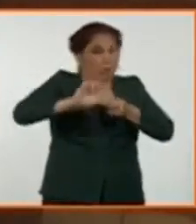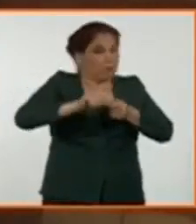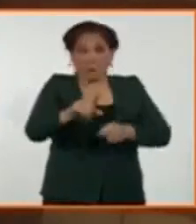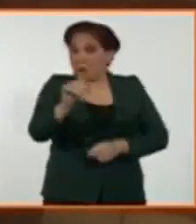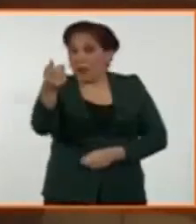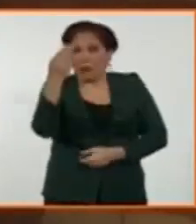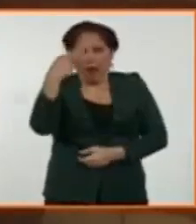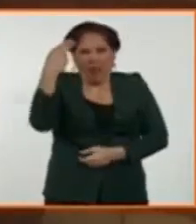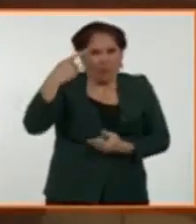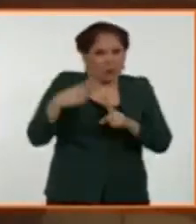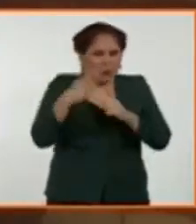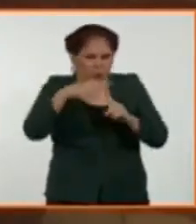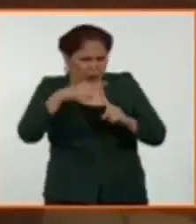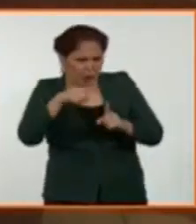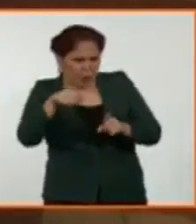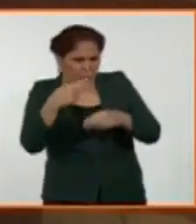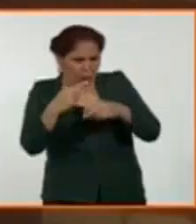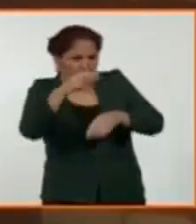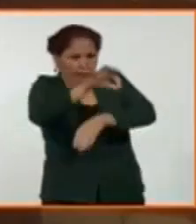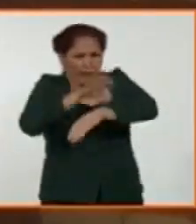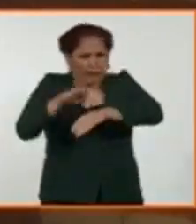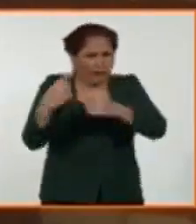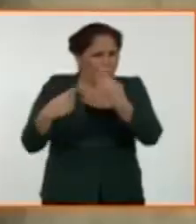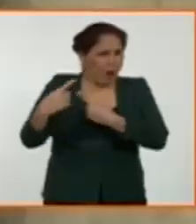señor stern y canales arquitecta